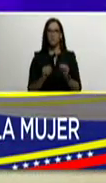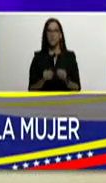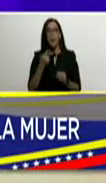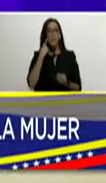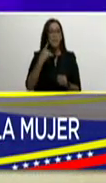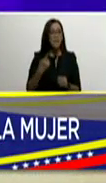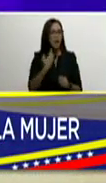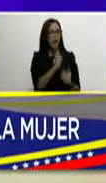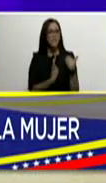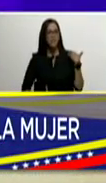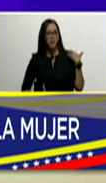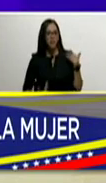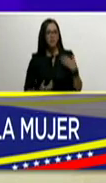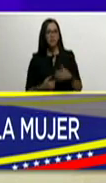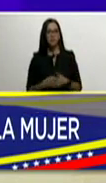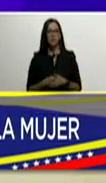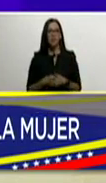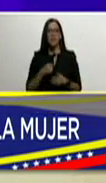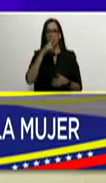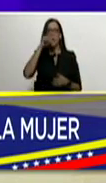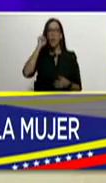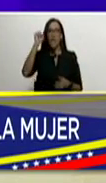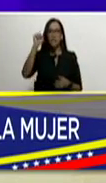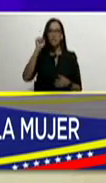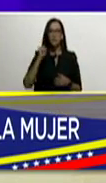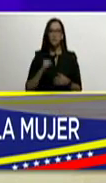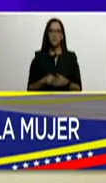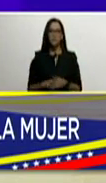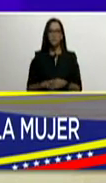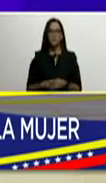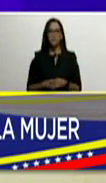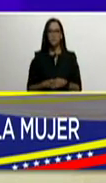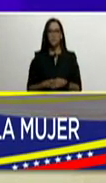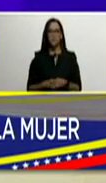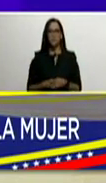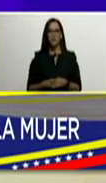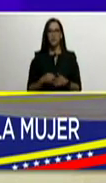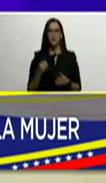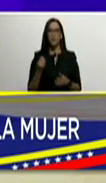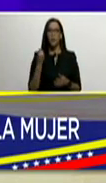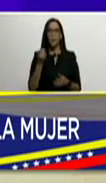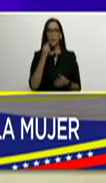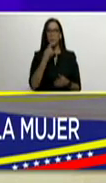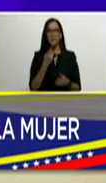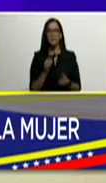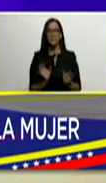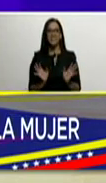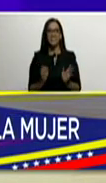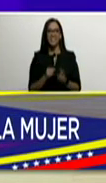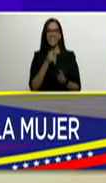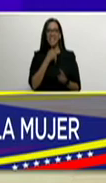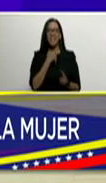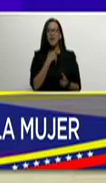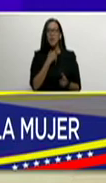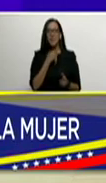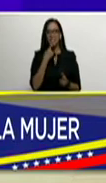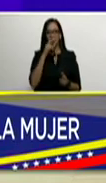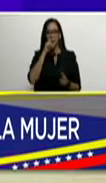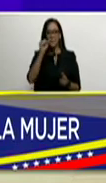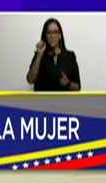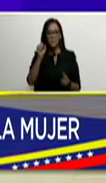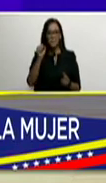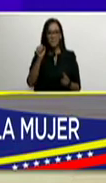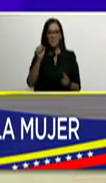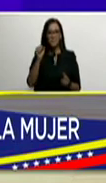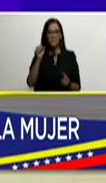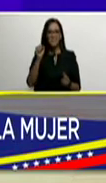Mira, el presidente Nicolás Maduro, como me digan, no sé, ¿a quién le gusta decirme Nicolás?